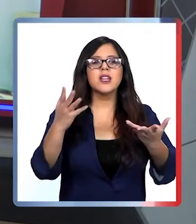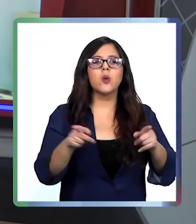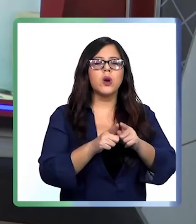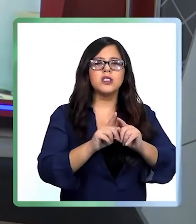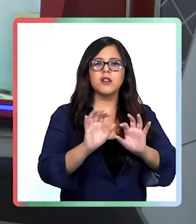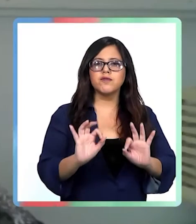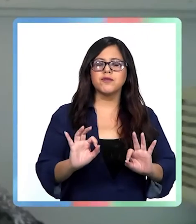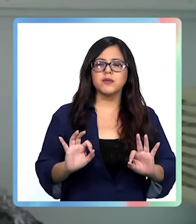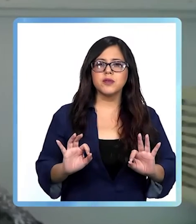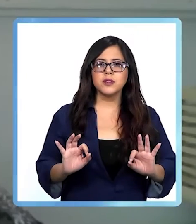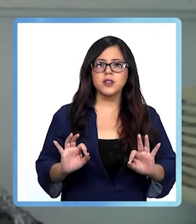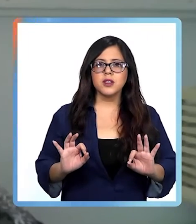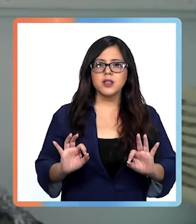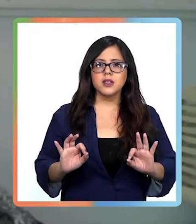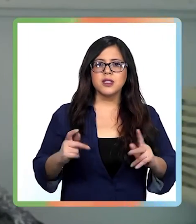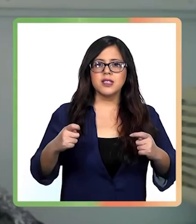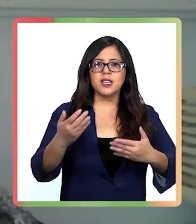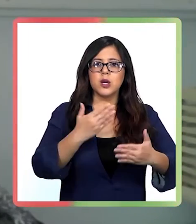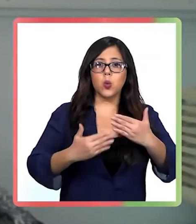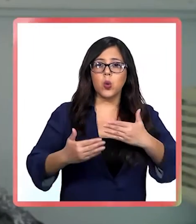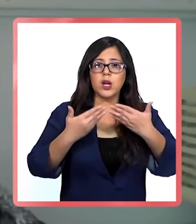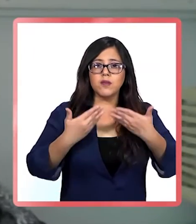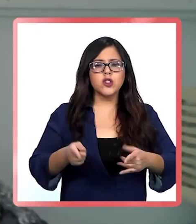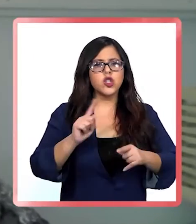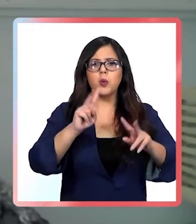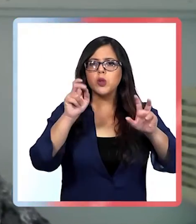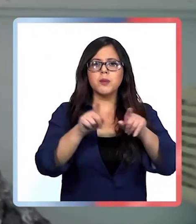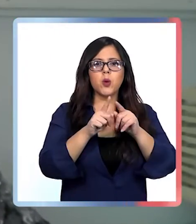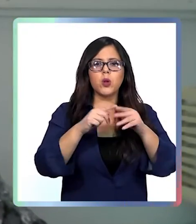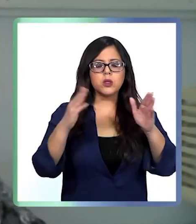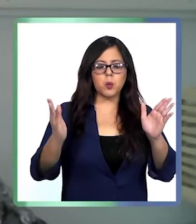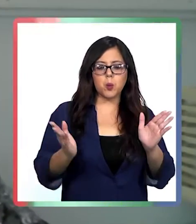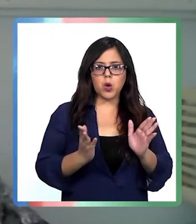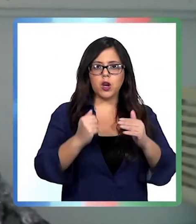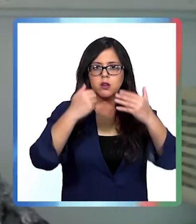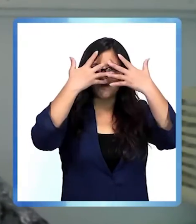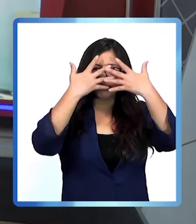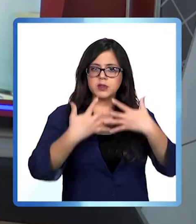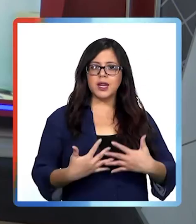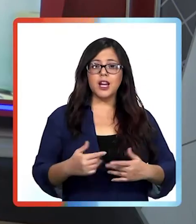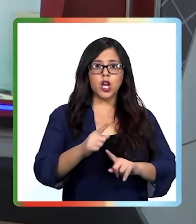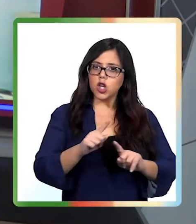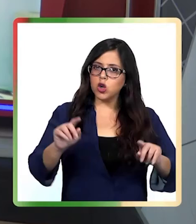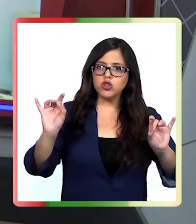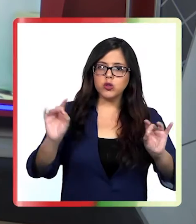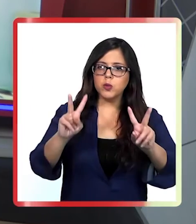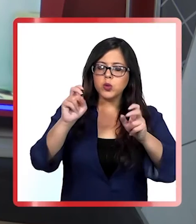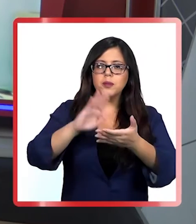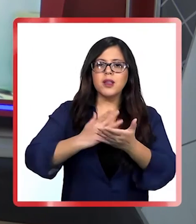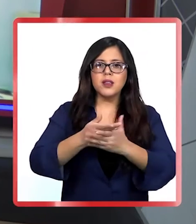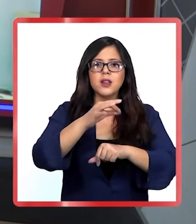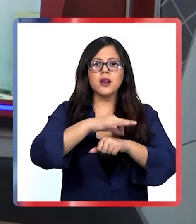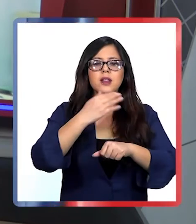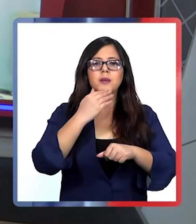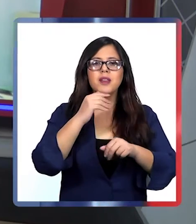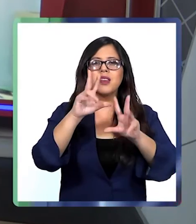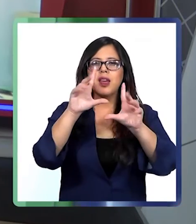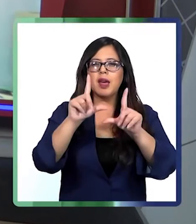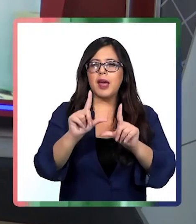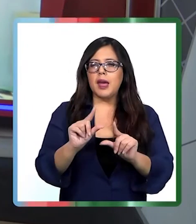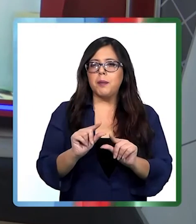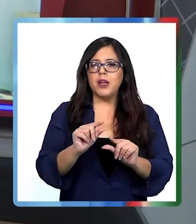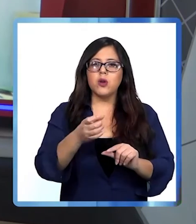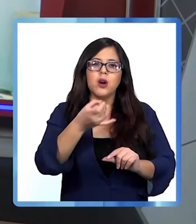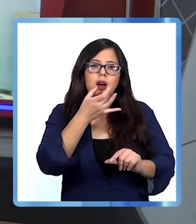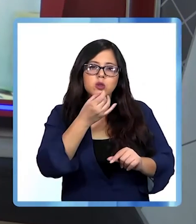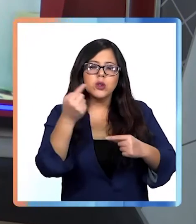comer balanceado, a tratar de cuidar el peso, no por una cuestión estética, sino que por una cuestión de salud, a no consumir tanto azúcar.